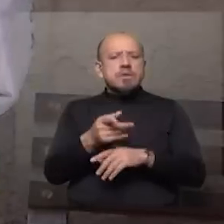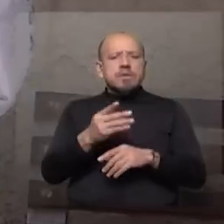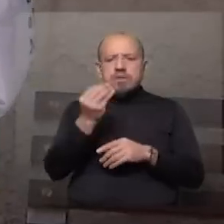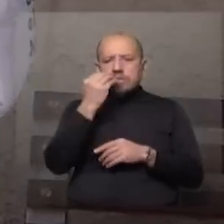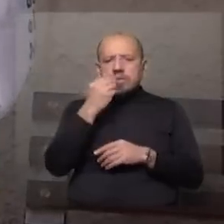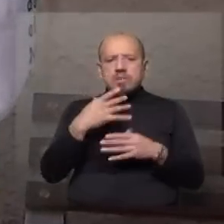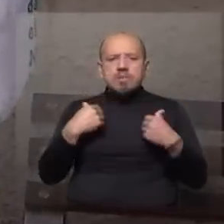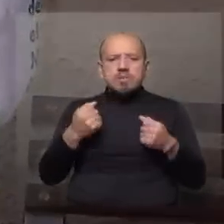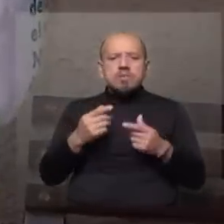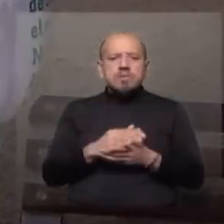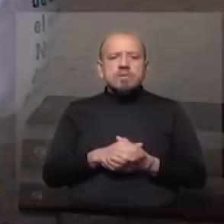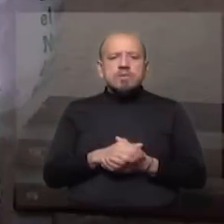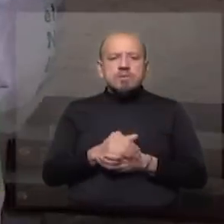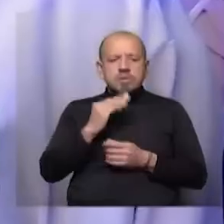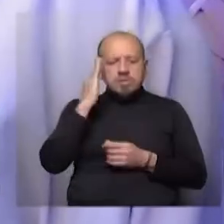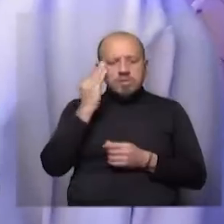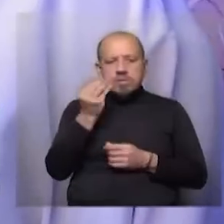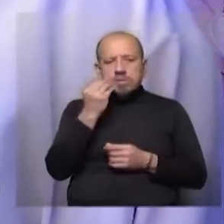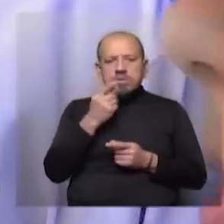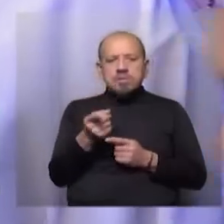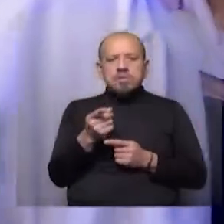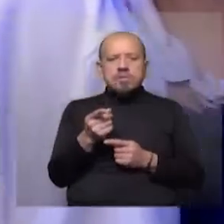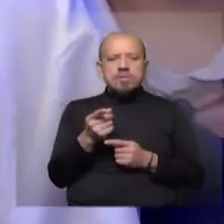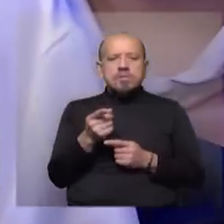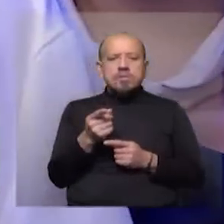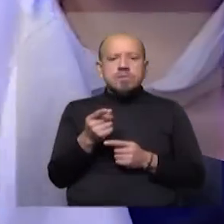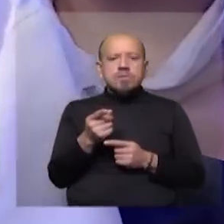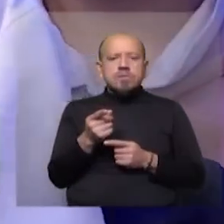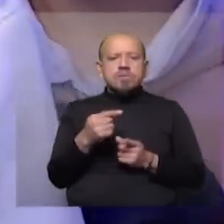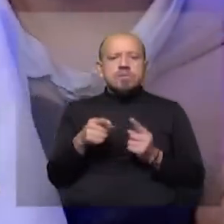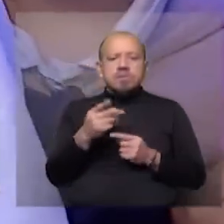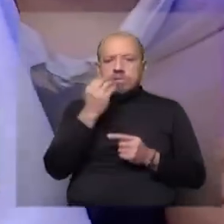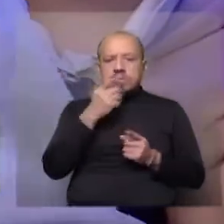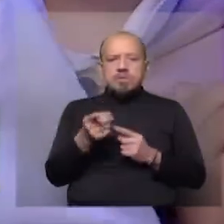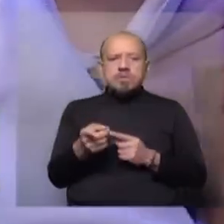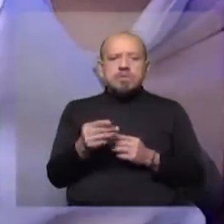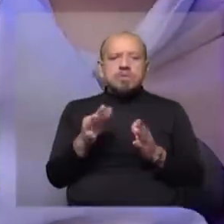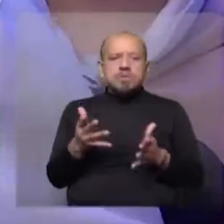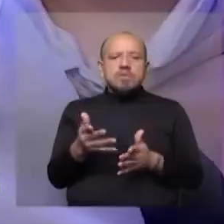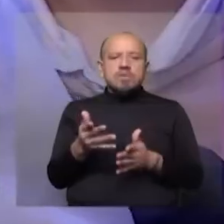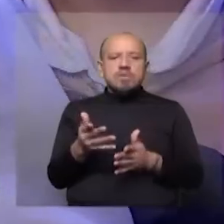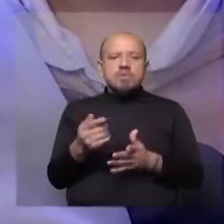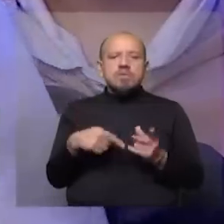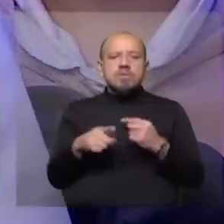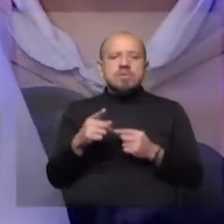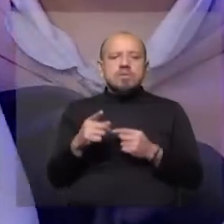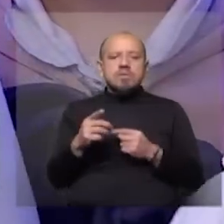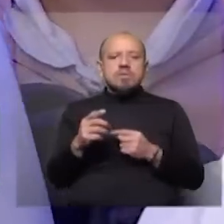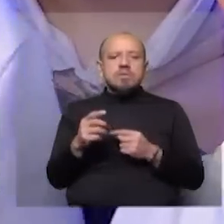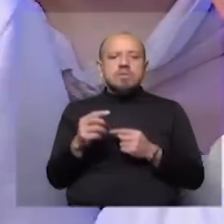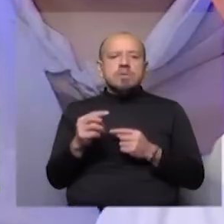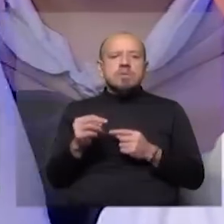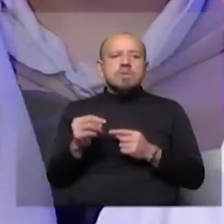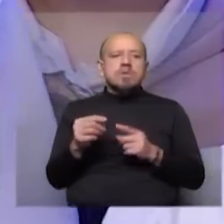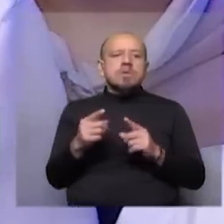eh sabíamos los alimentos que que estaban buenos para consumir y los que no estaban